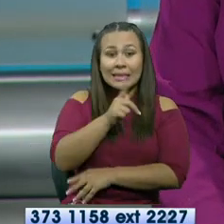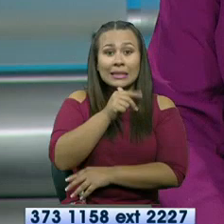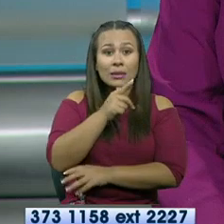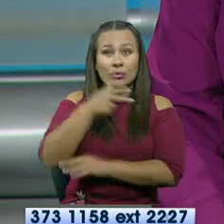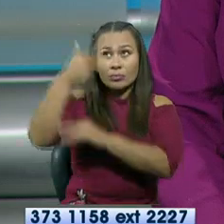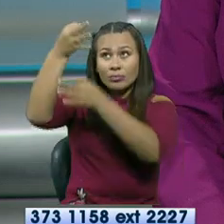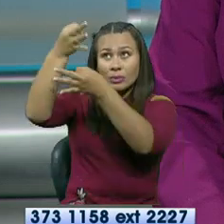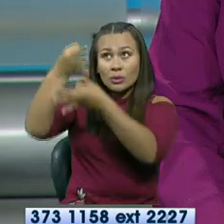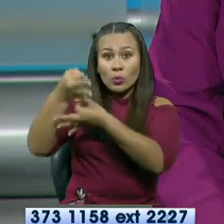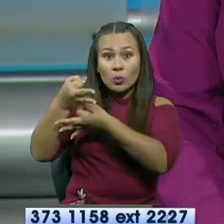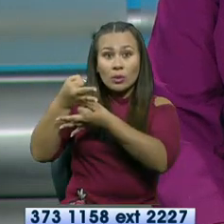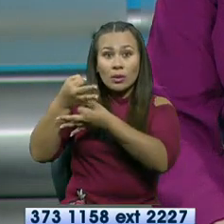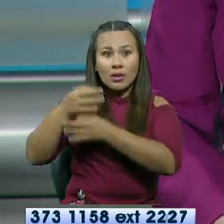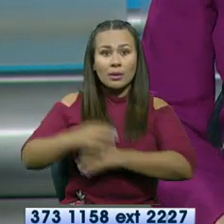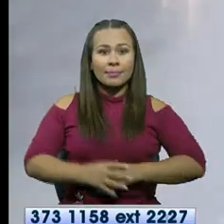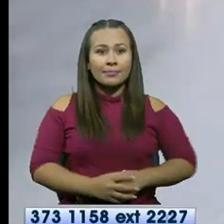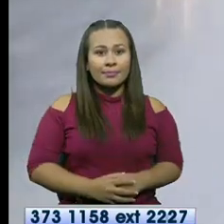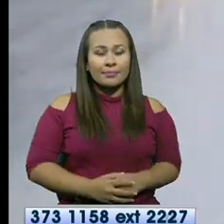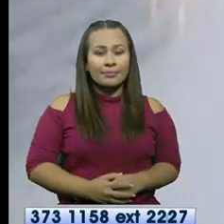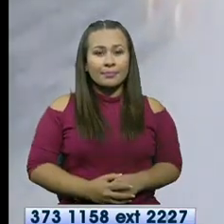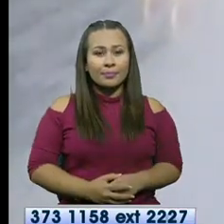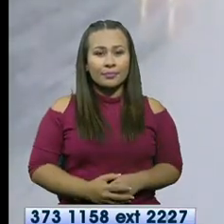Seguridad Ciudadana.